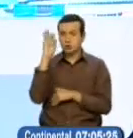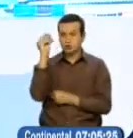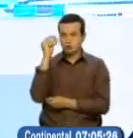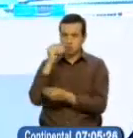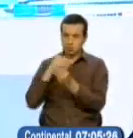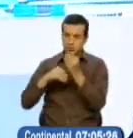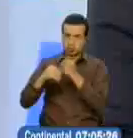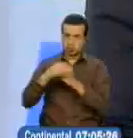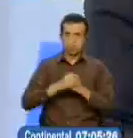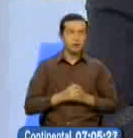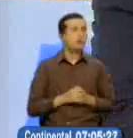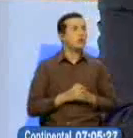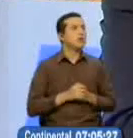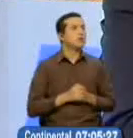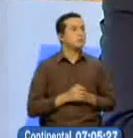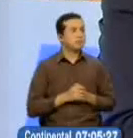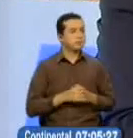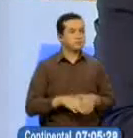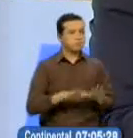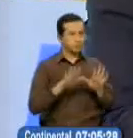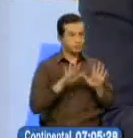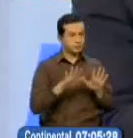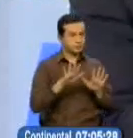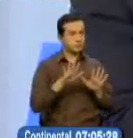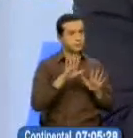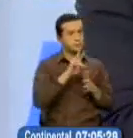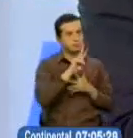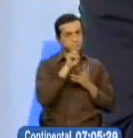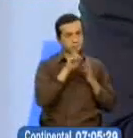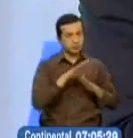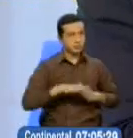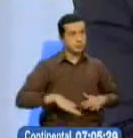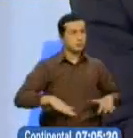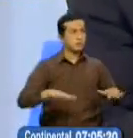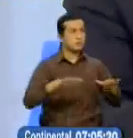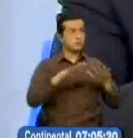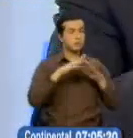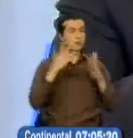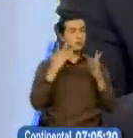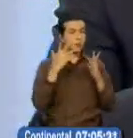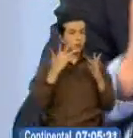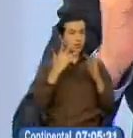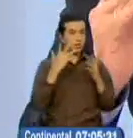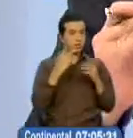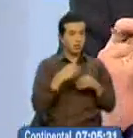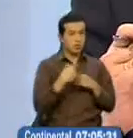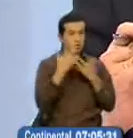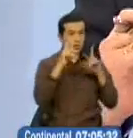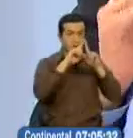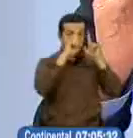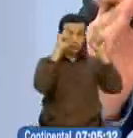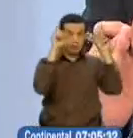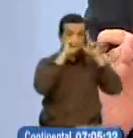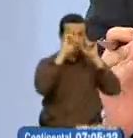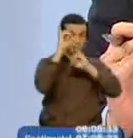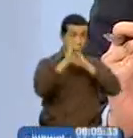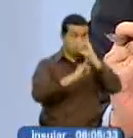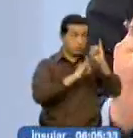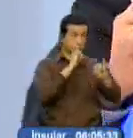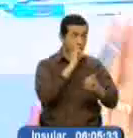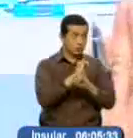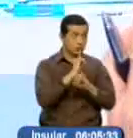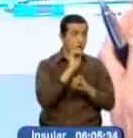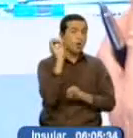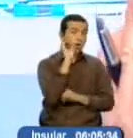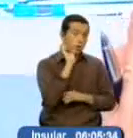inversión. Ahora, vamos a lo siguiente, ¿cuáles estos campos estarían dándose en concesión a operadores extranjeros?